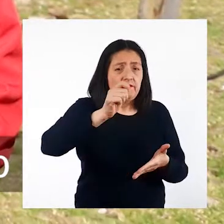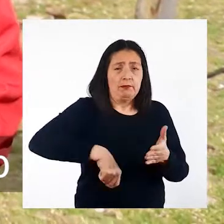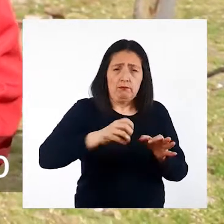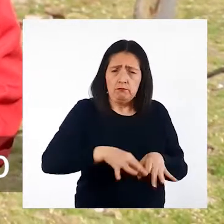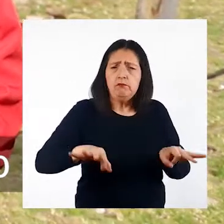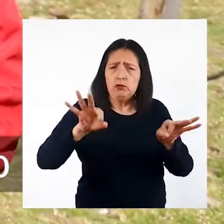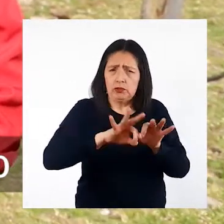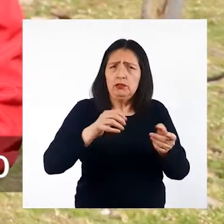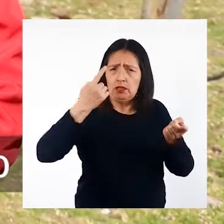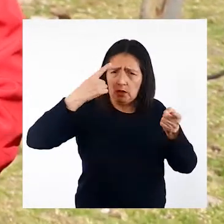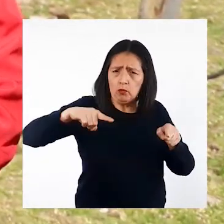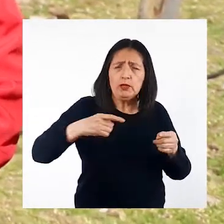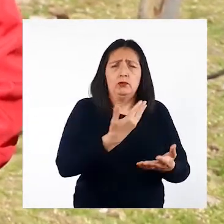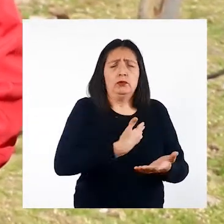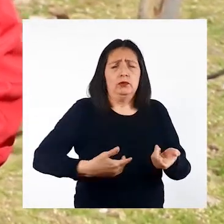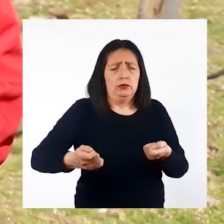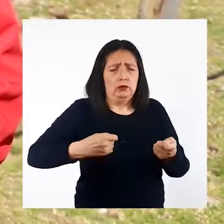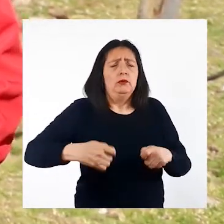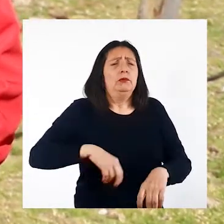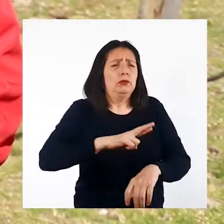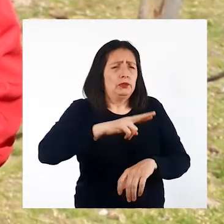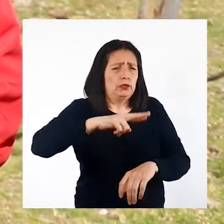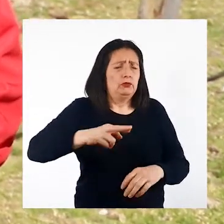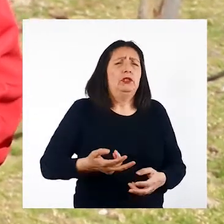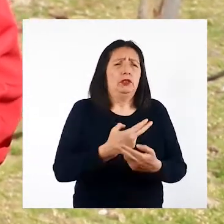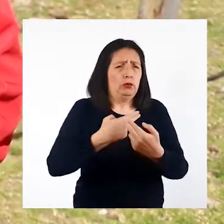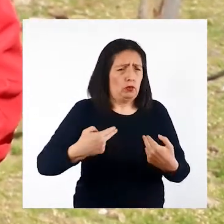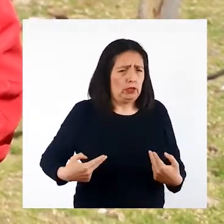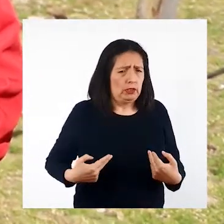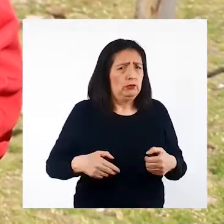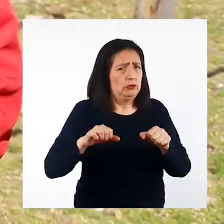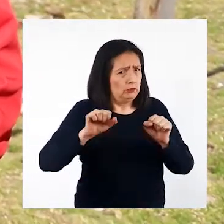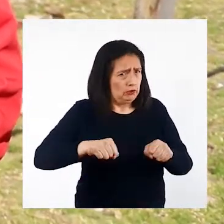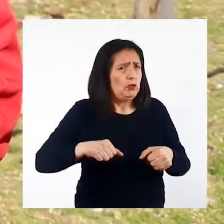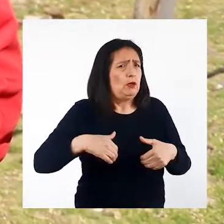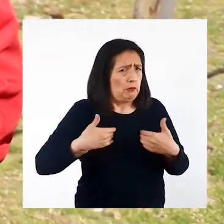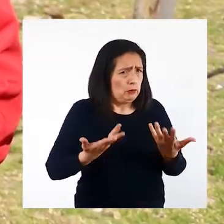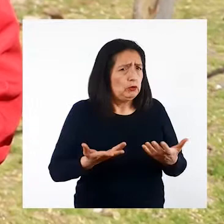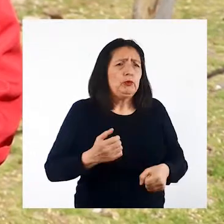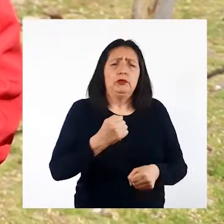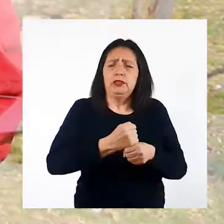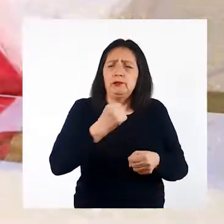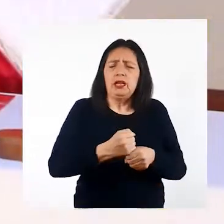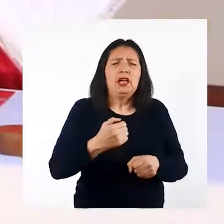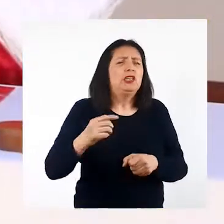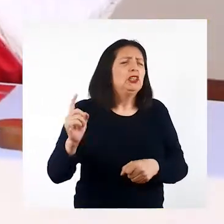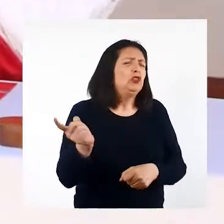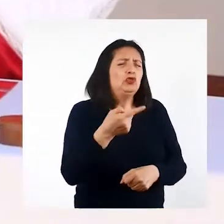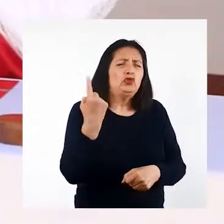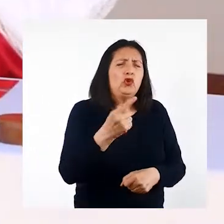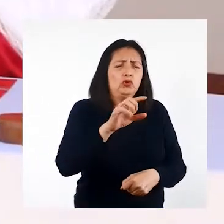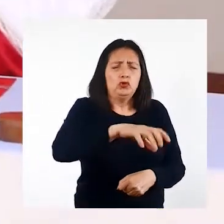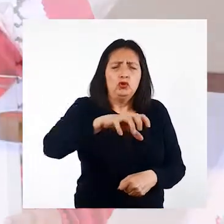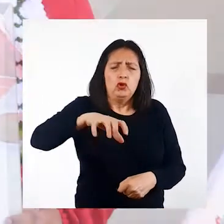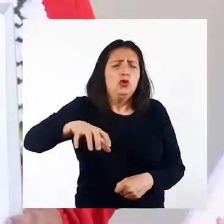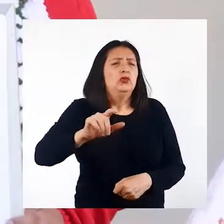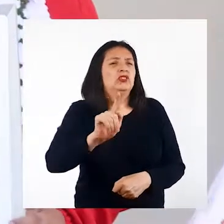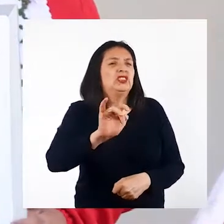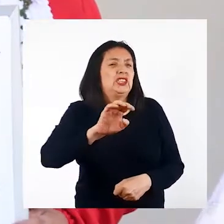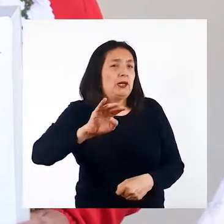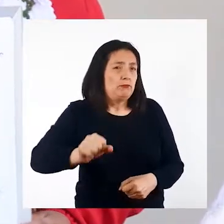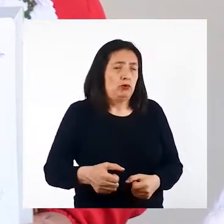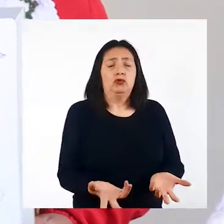hoy hemos firmado un importante convenio con el gobierno regional Huancavelica, convenio que nos va a permitir intervenir en todos los tambos de la